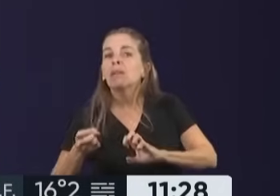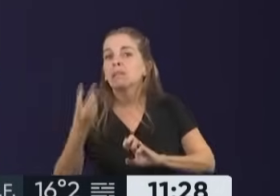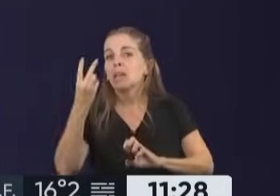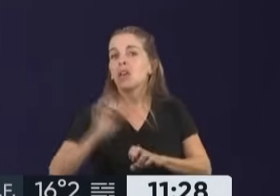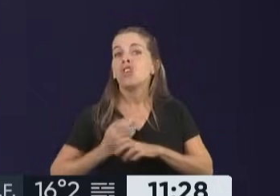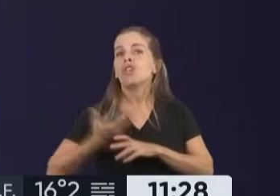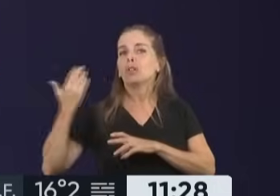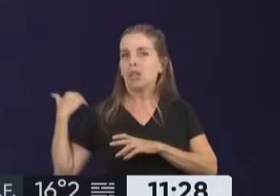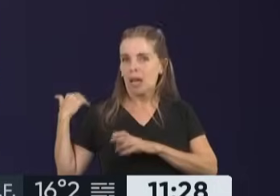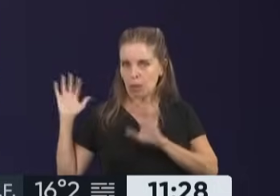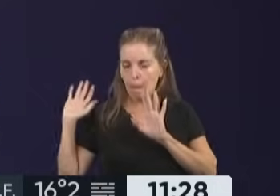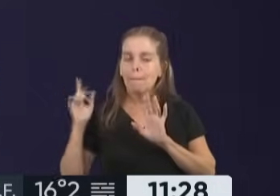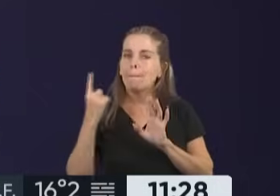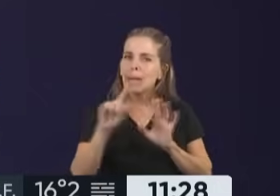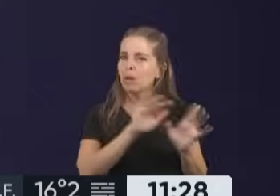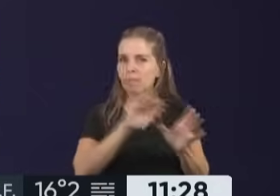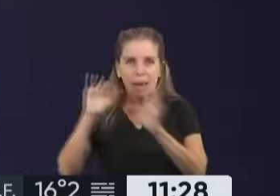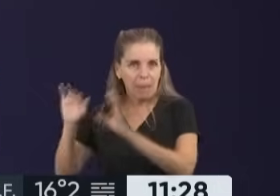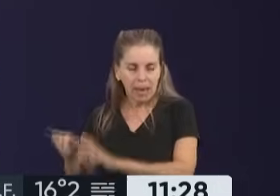2 años. Pero más allá de eso,